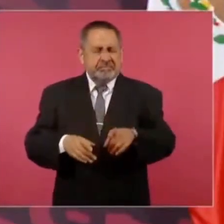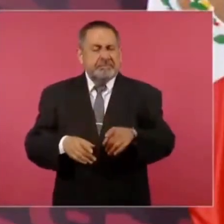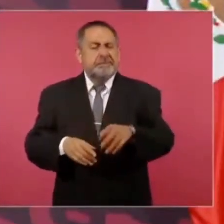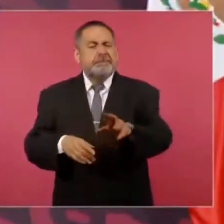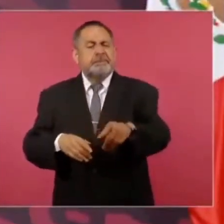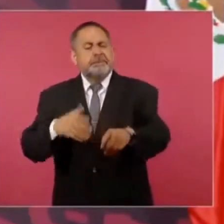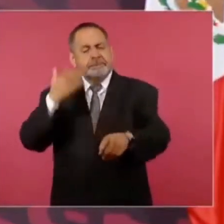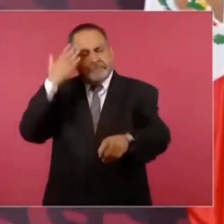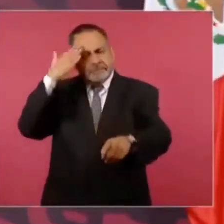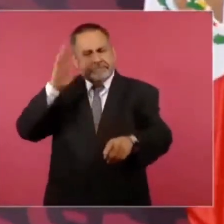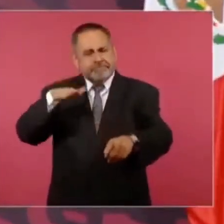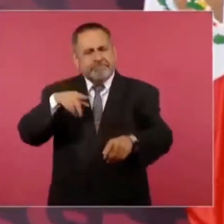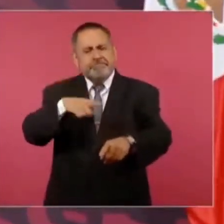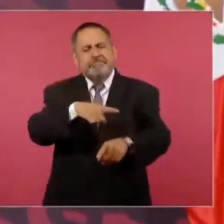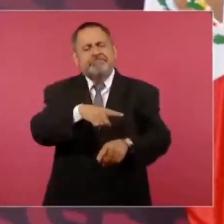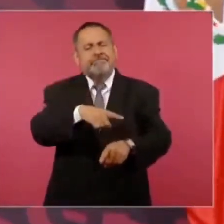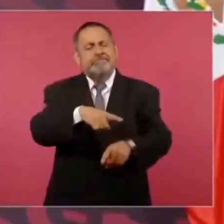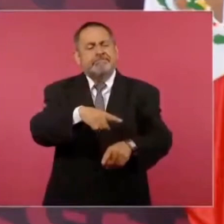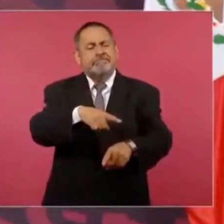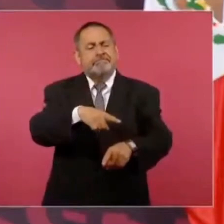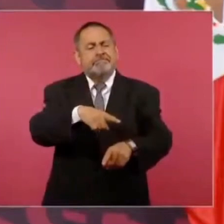Este.